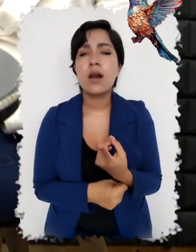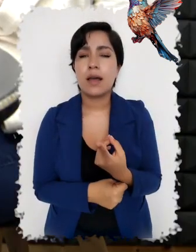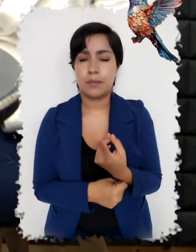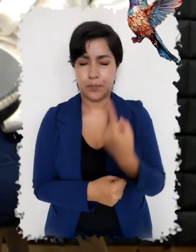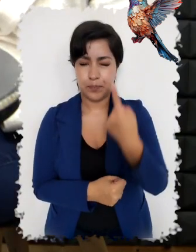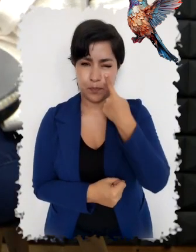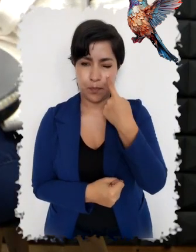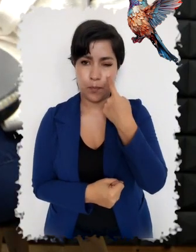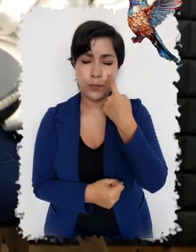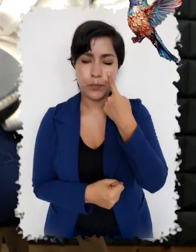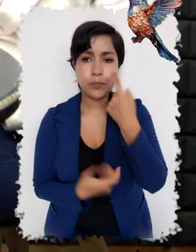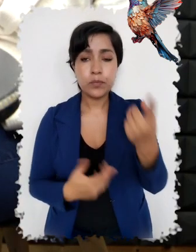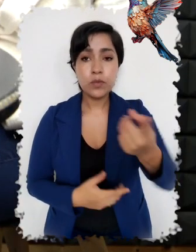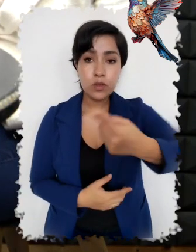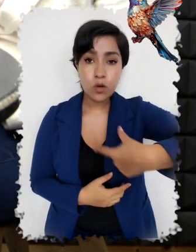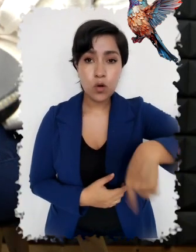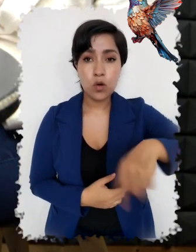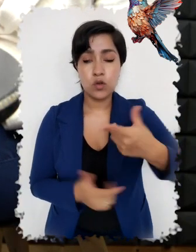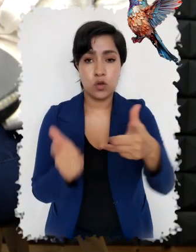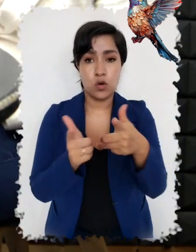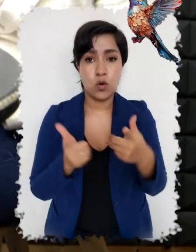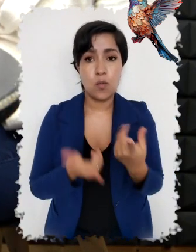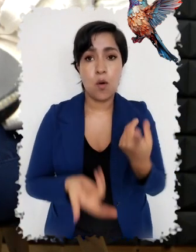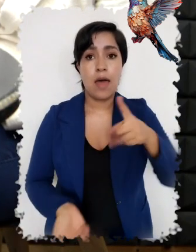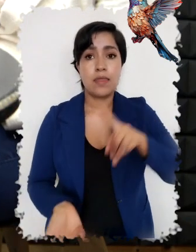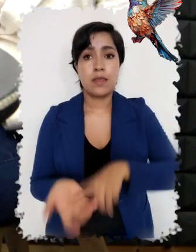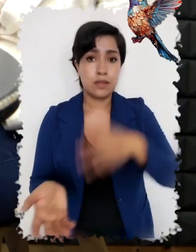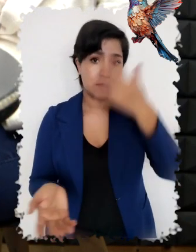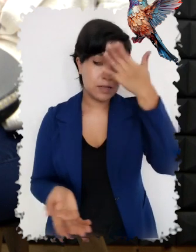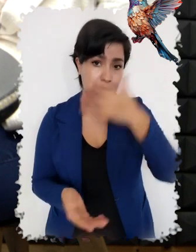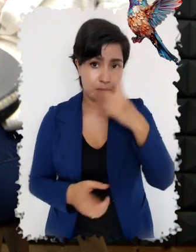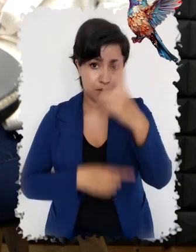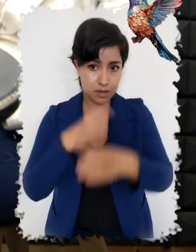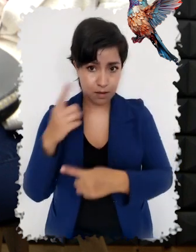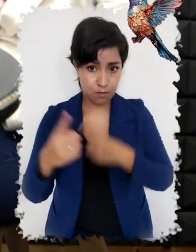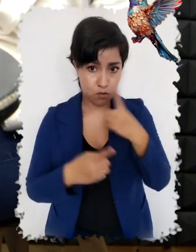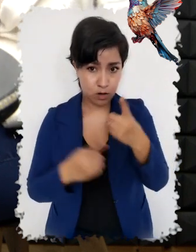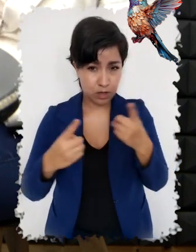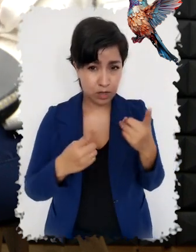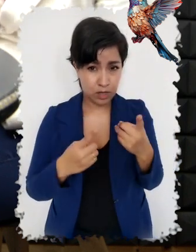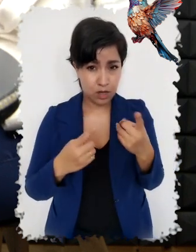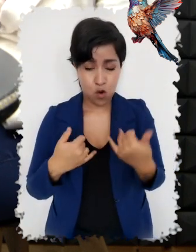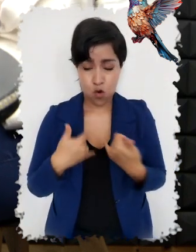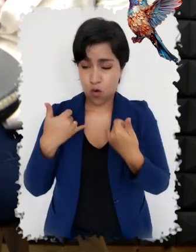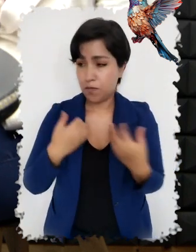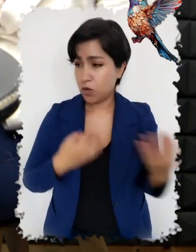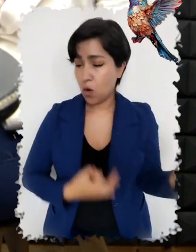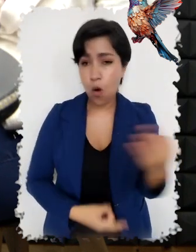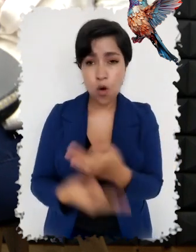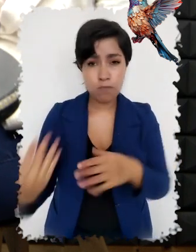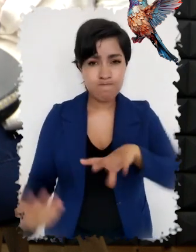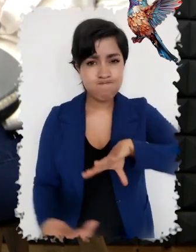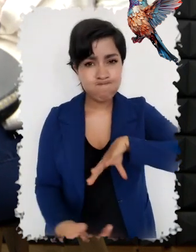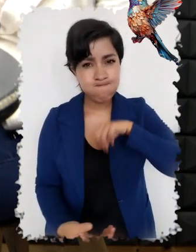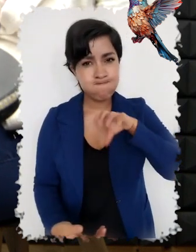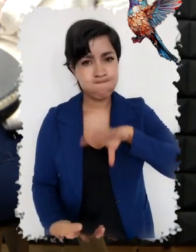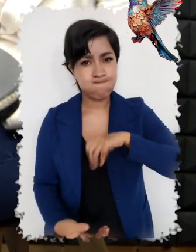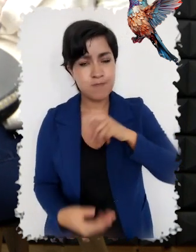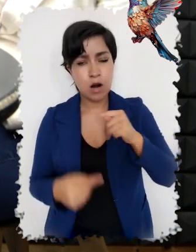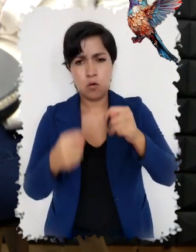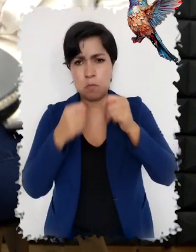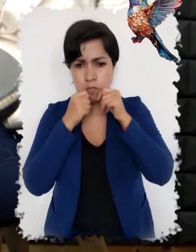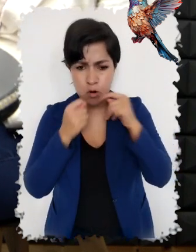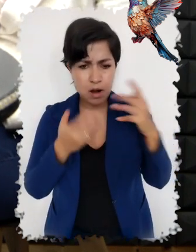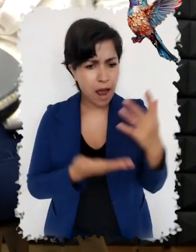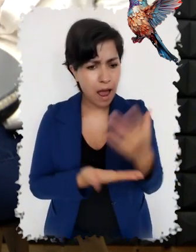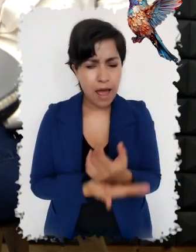fíjate guare que nosotros en special olympics sabemos que todos los deportistas se esfuerzan mucho aunque no